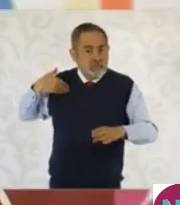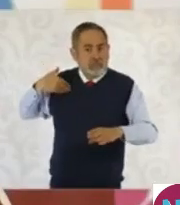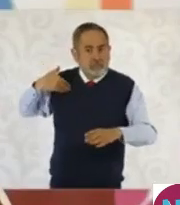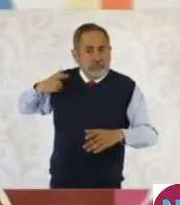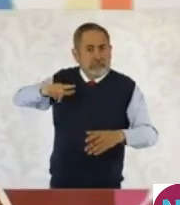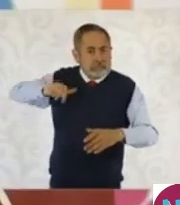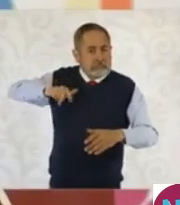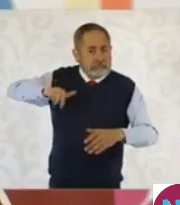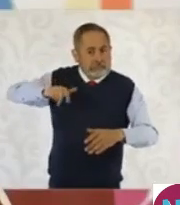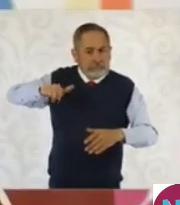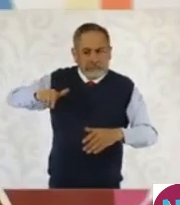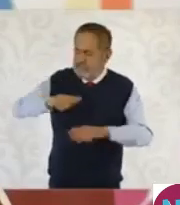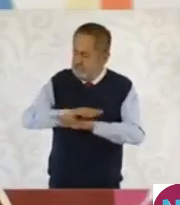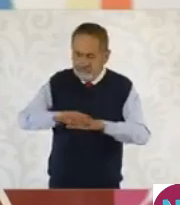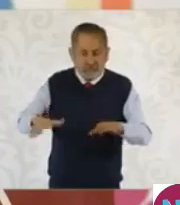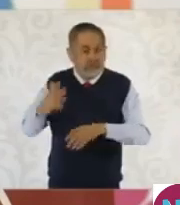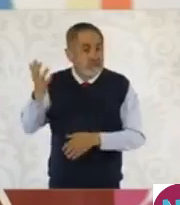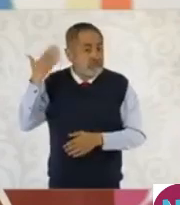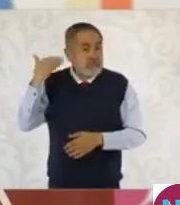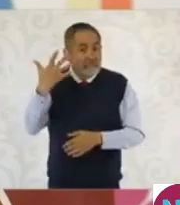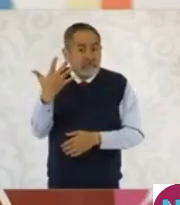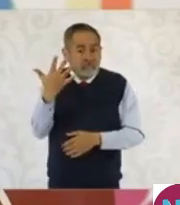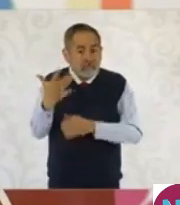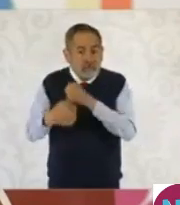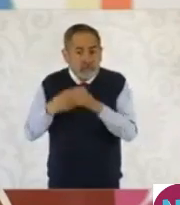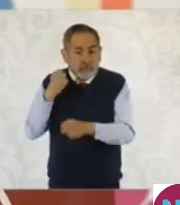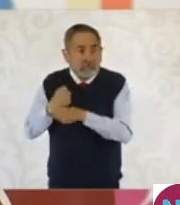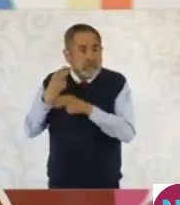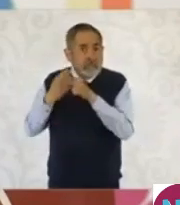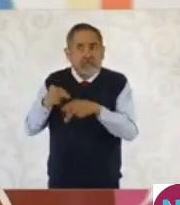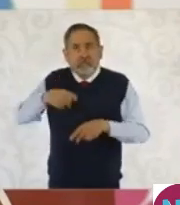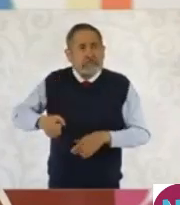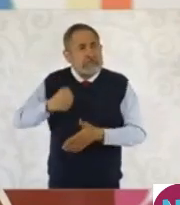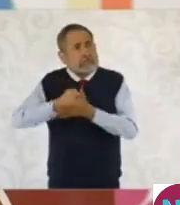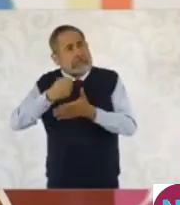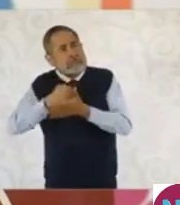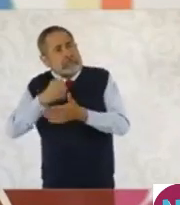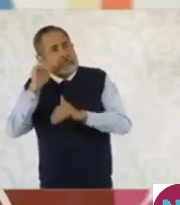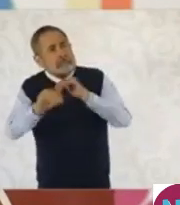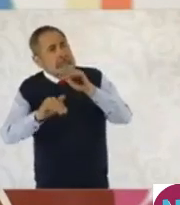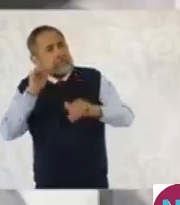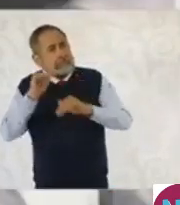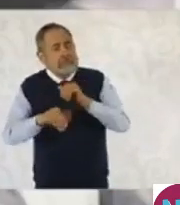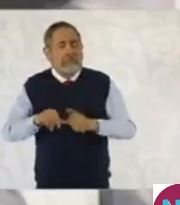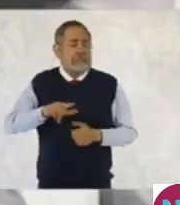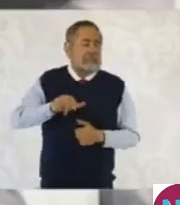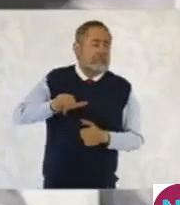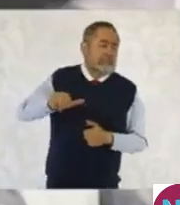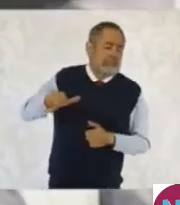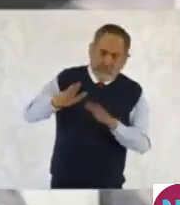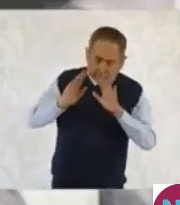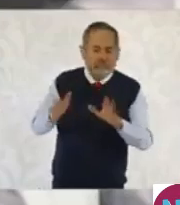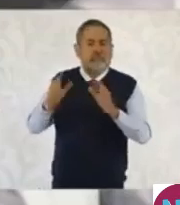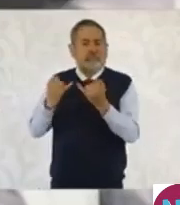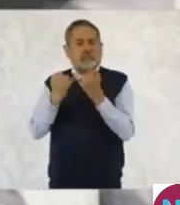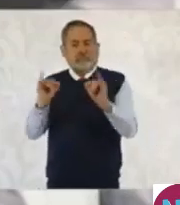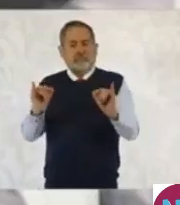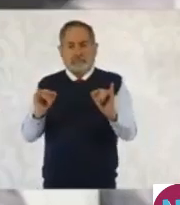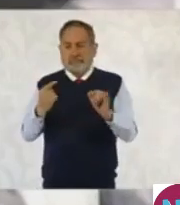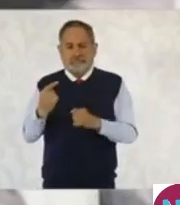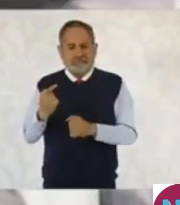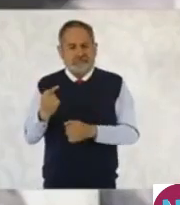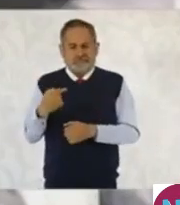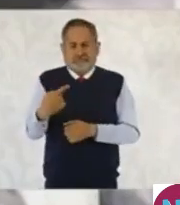Durante más de 5 décadas la población de la montaña exigió este hospital, que ya es una realidad, y este fin de